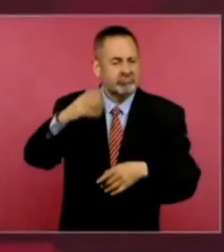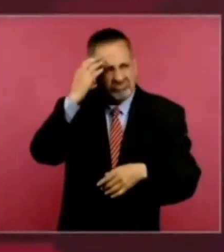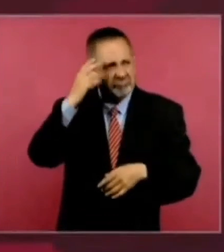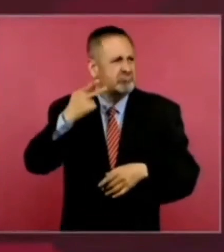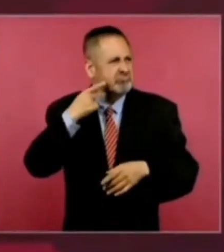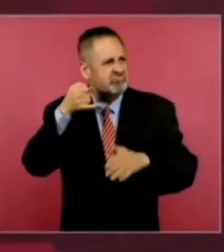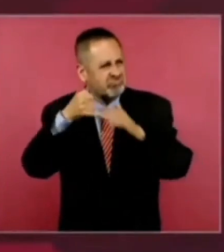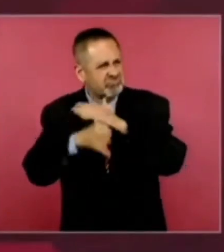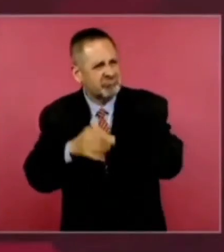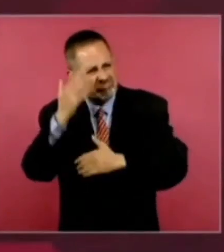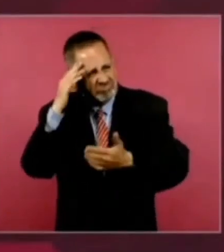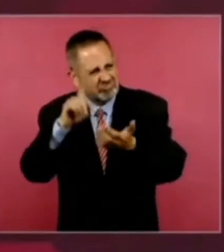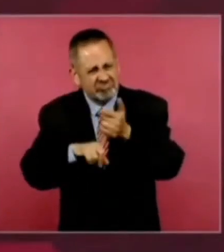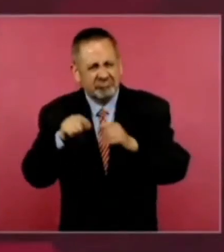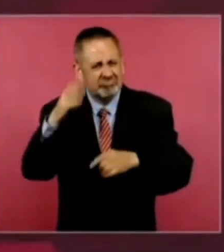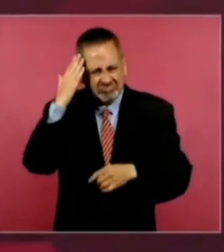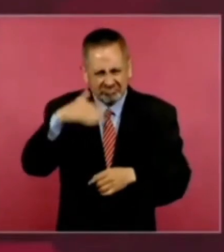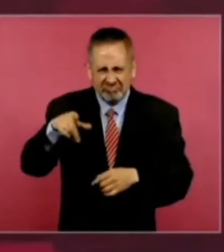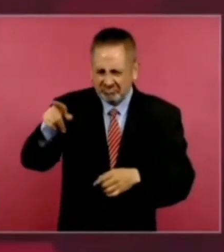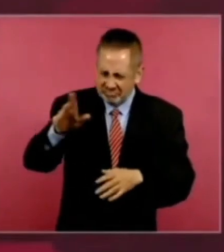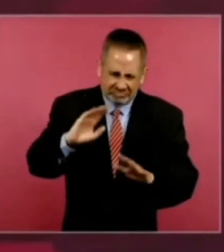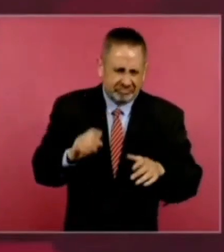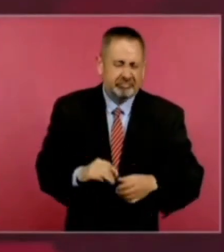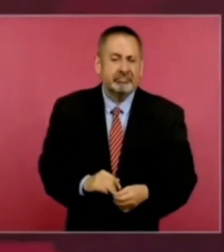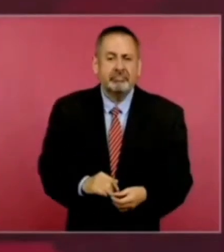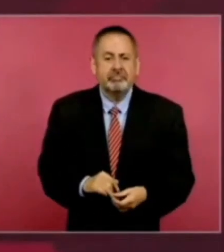politizado, muy consciente.